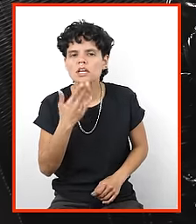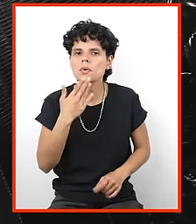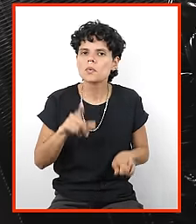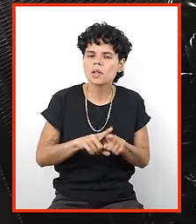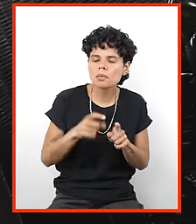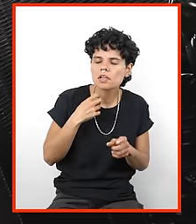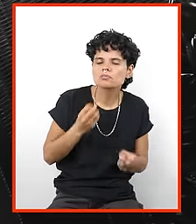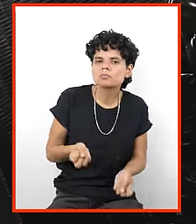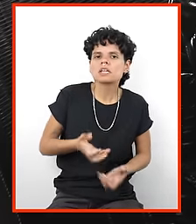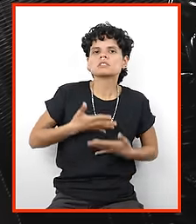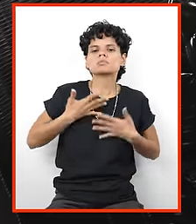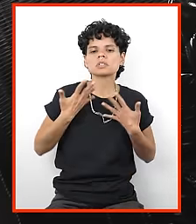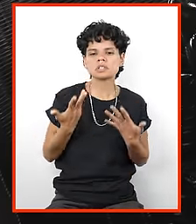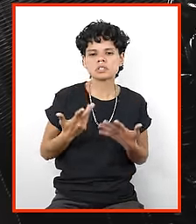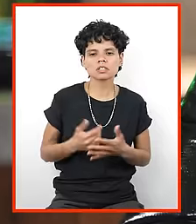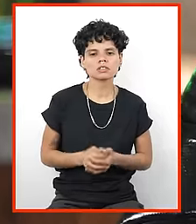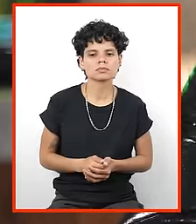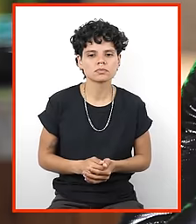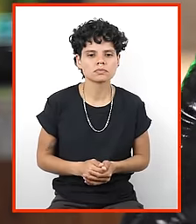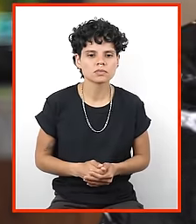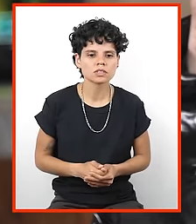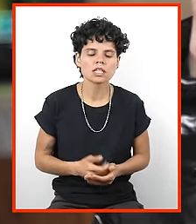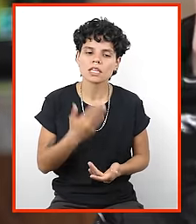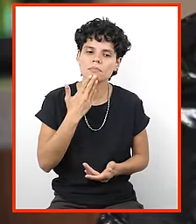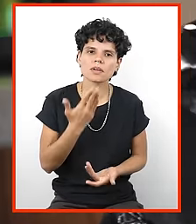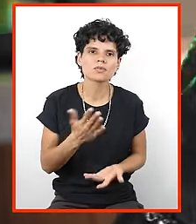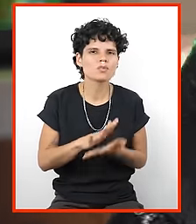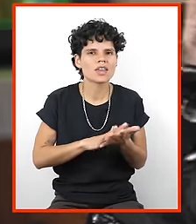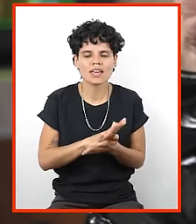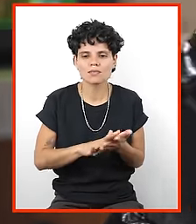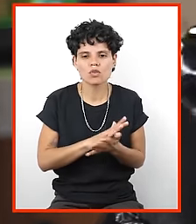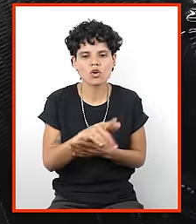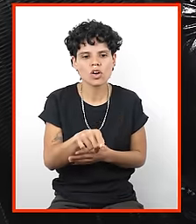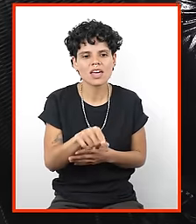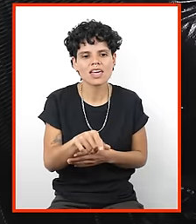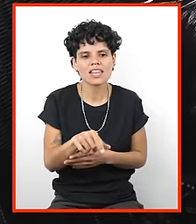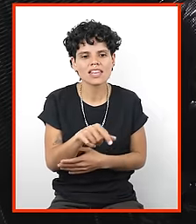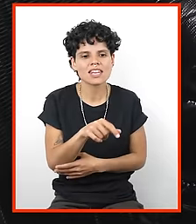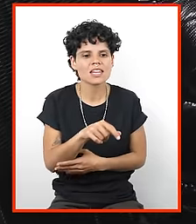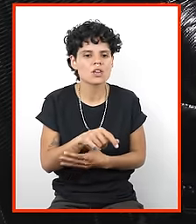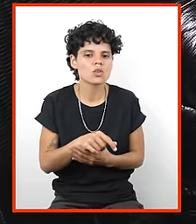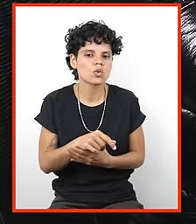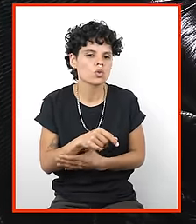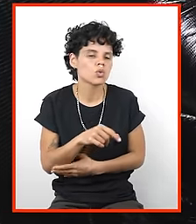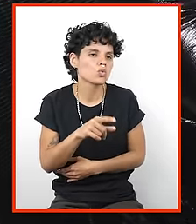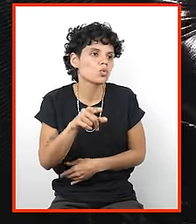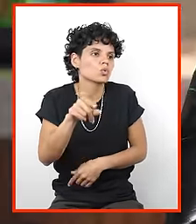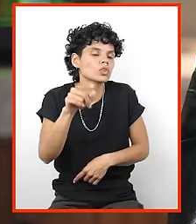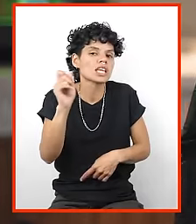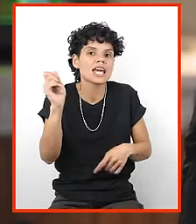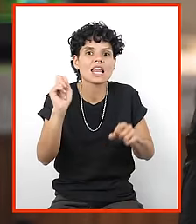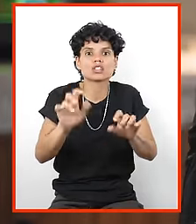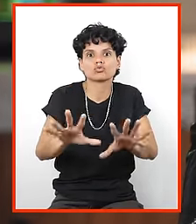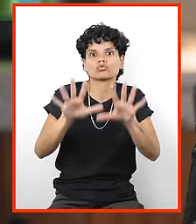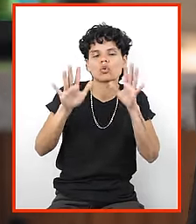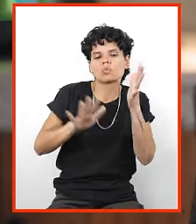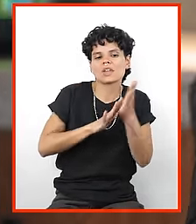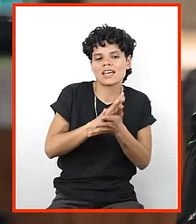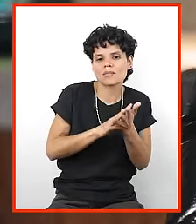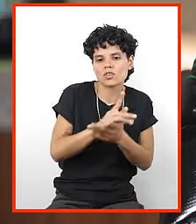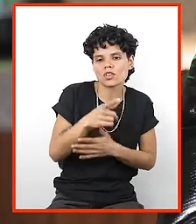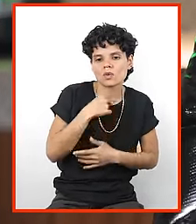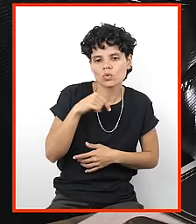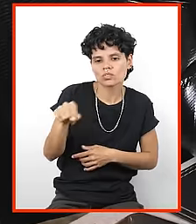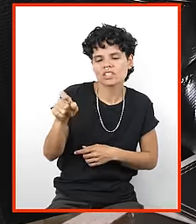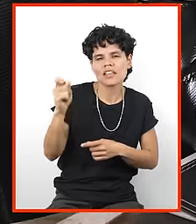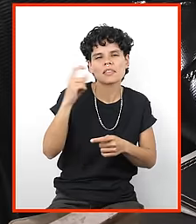Vegas? No sé, fíjate, pues. ¿Es el show que te gusta hacer? Este, sí. Llegar a un casino en Las Vegas, como ella, por ejemplo, que tiene